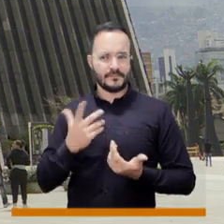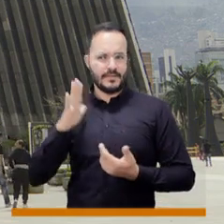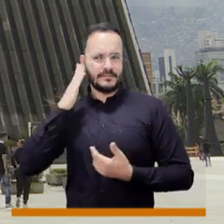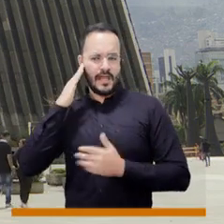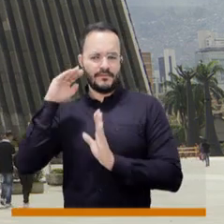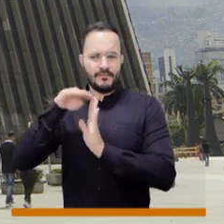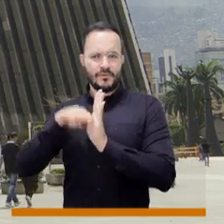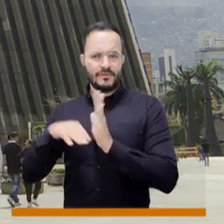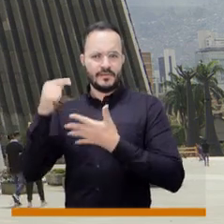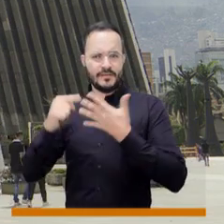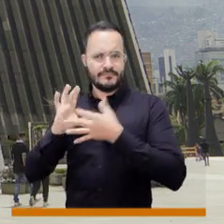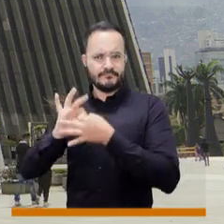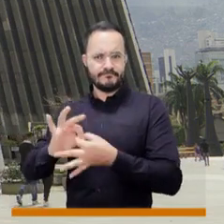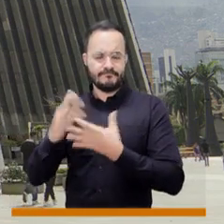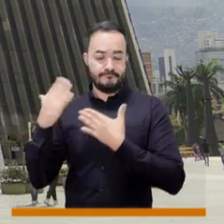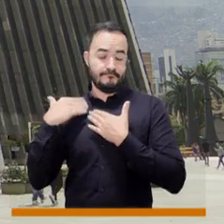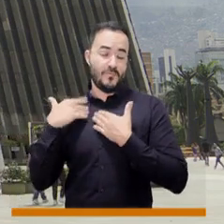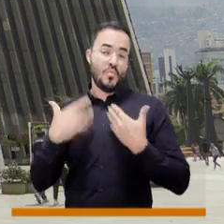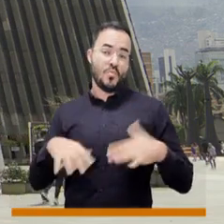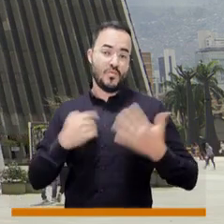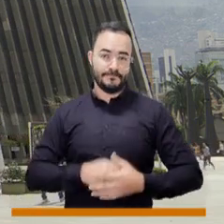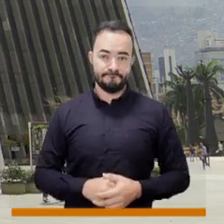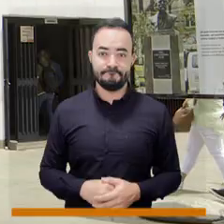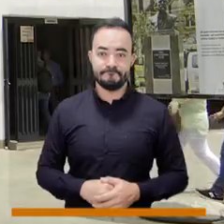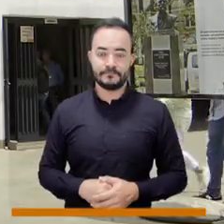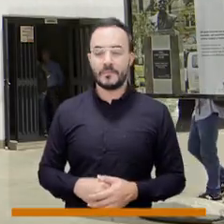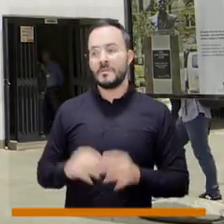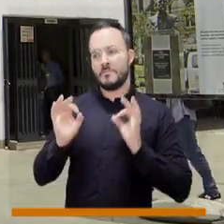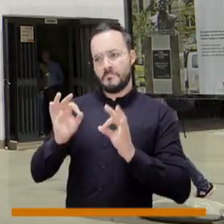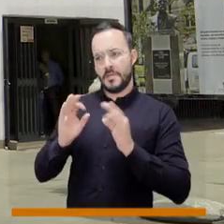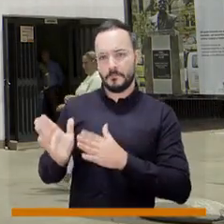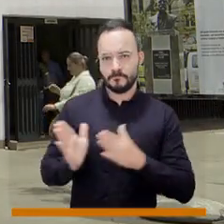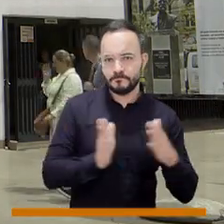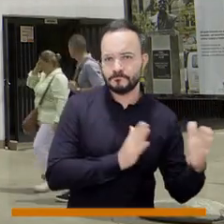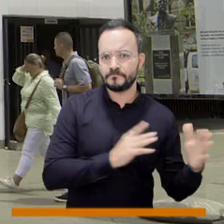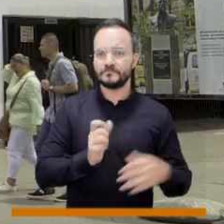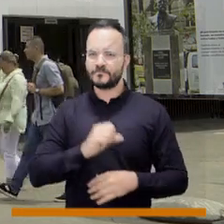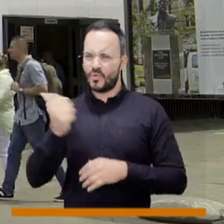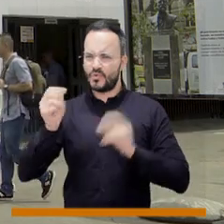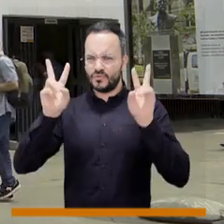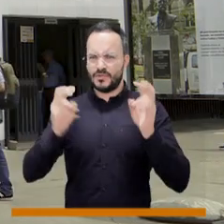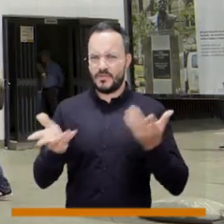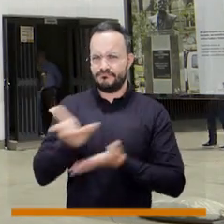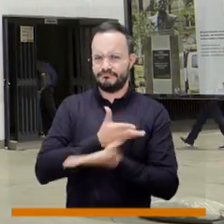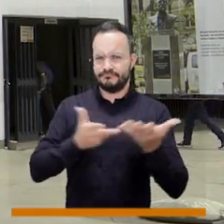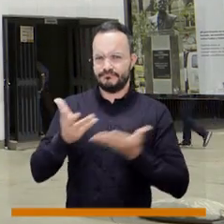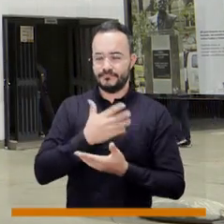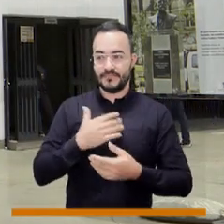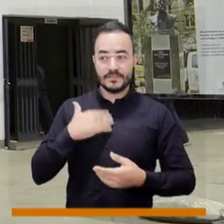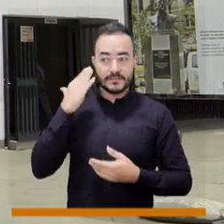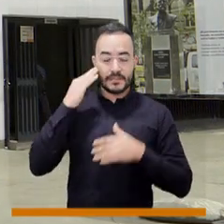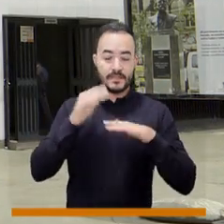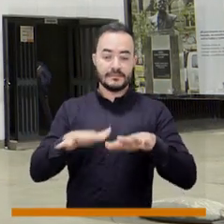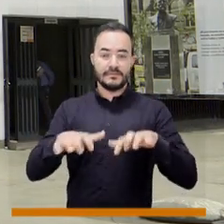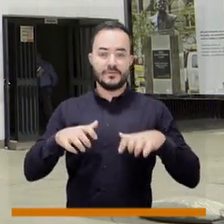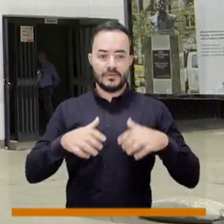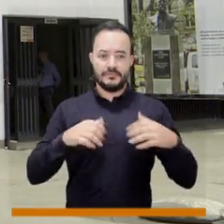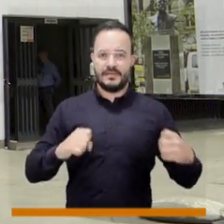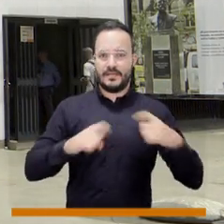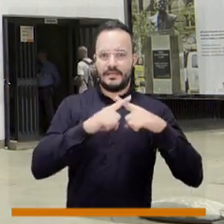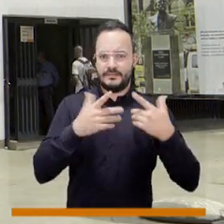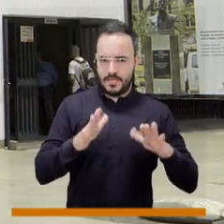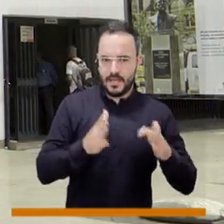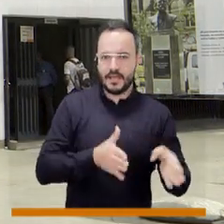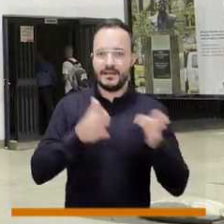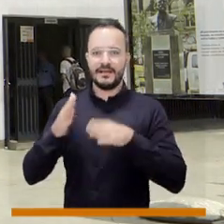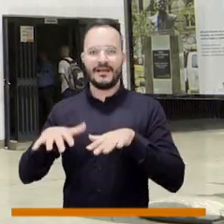sus políticas, sus gestiones. Muy bien, pues bueno, vamos a entrar también en materia con otros temas, porque ustedes están en sesiones ordinarias en el